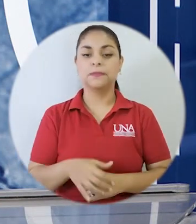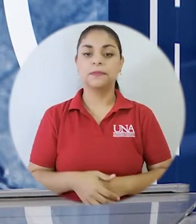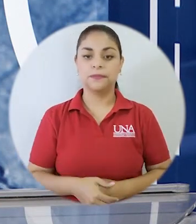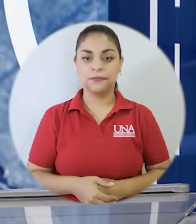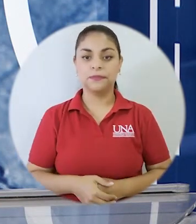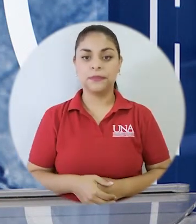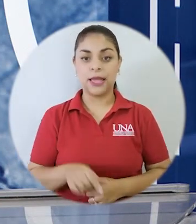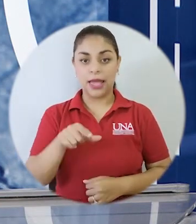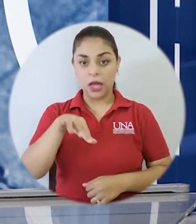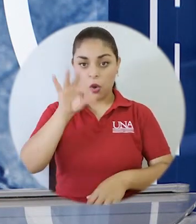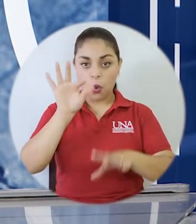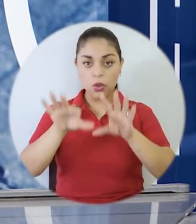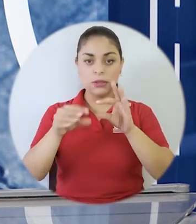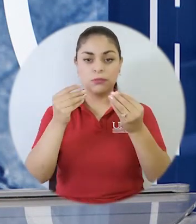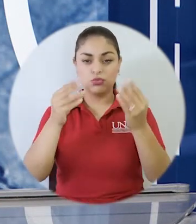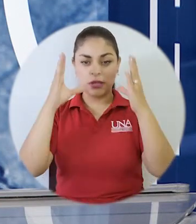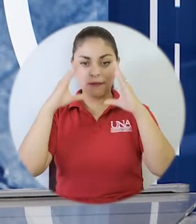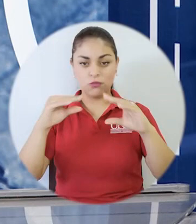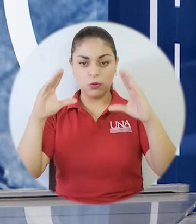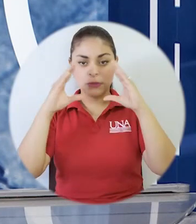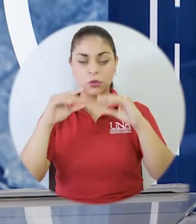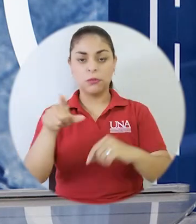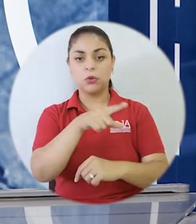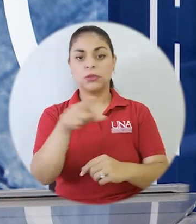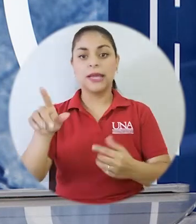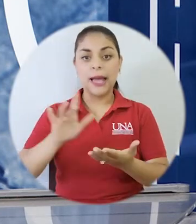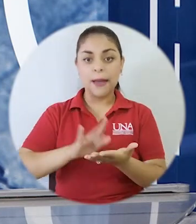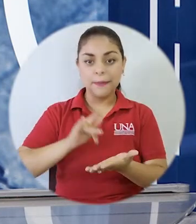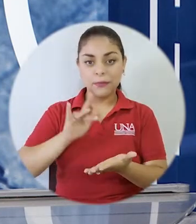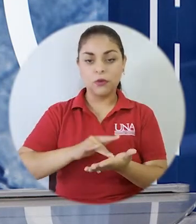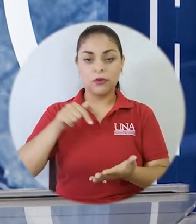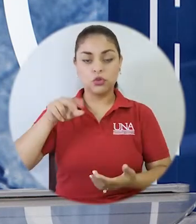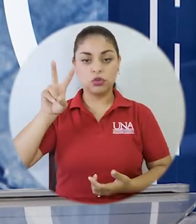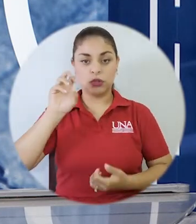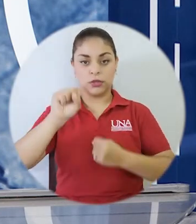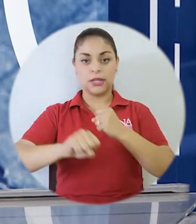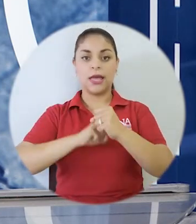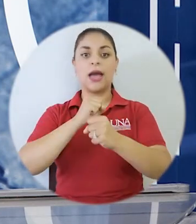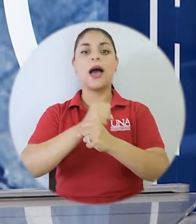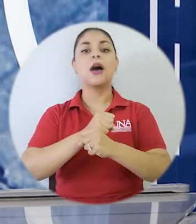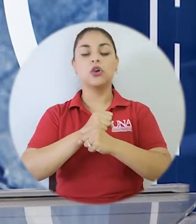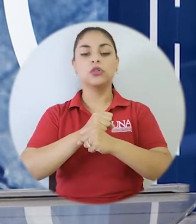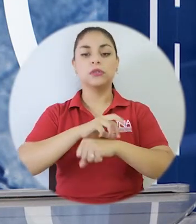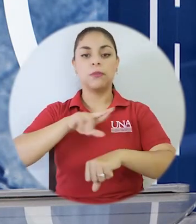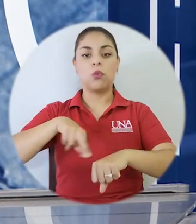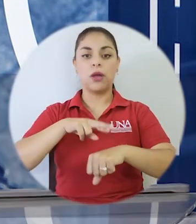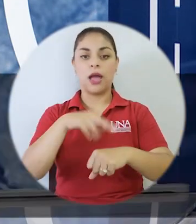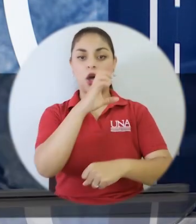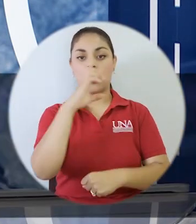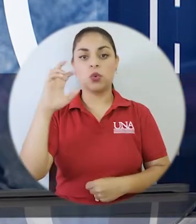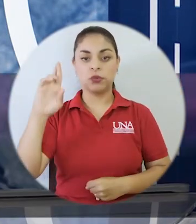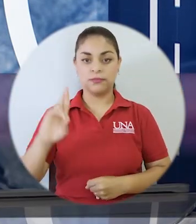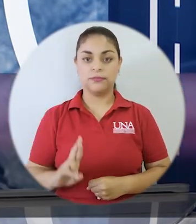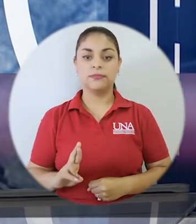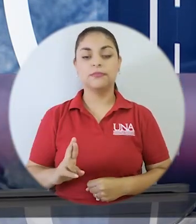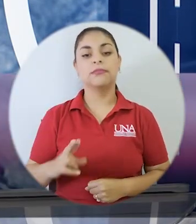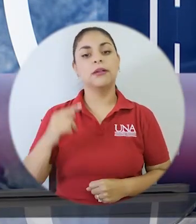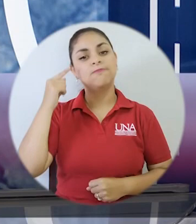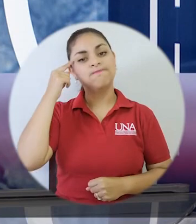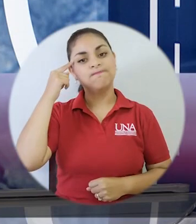también. Ahí va a encontrar mucha información para que aprovechemos pues este Bicentenario de la República de Costa Rica